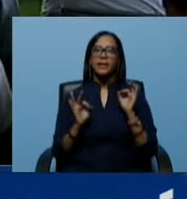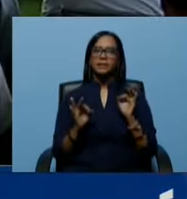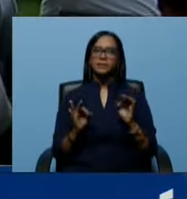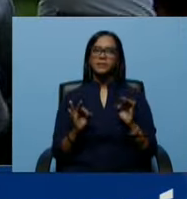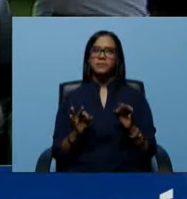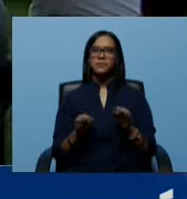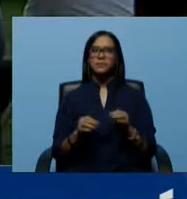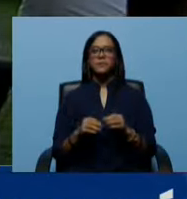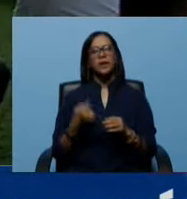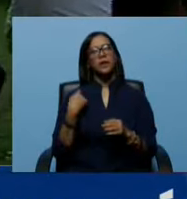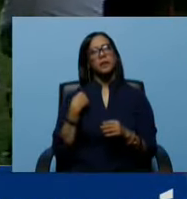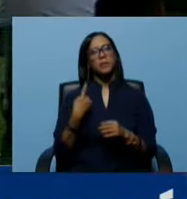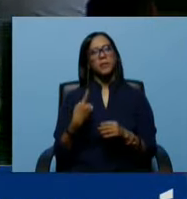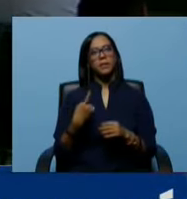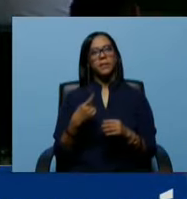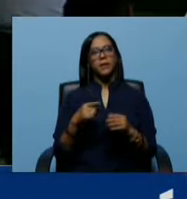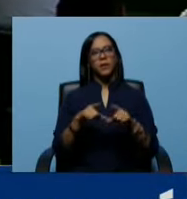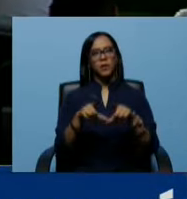en primer lugar,